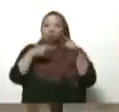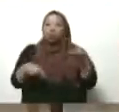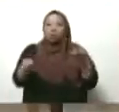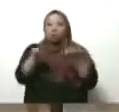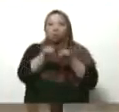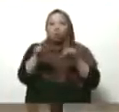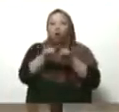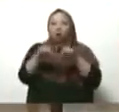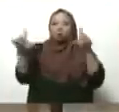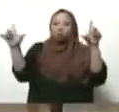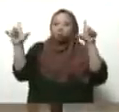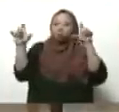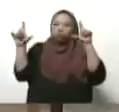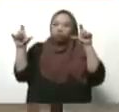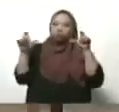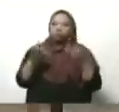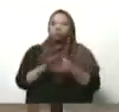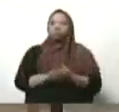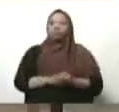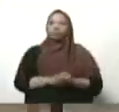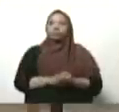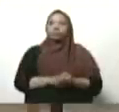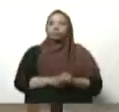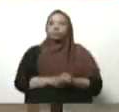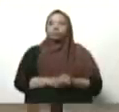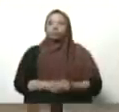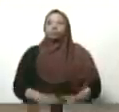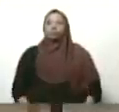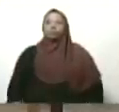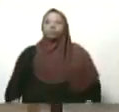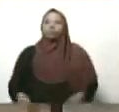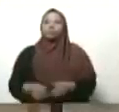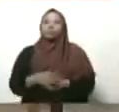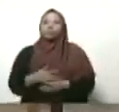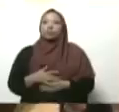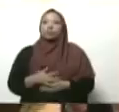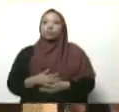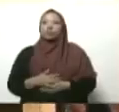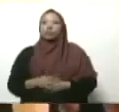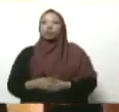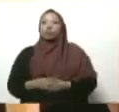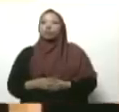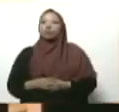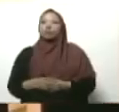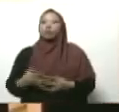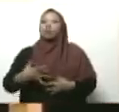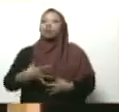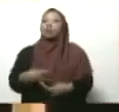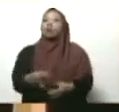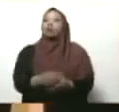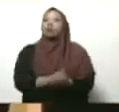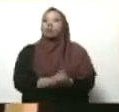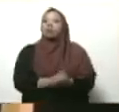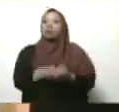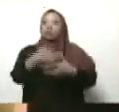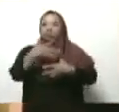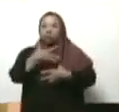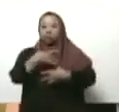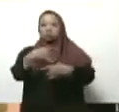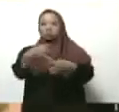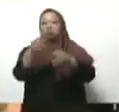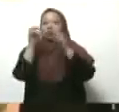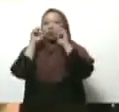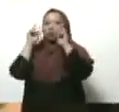acá bien acá qué interesante no podemos ver hay también